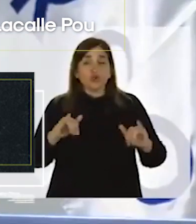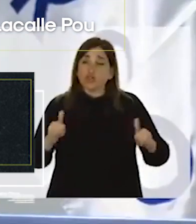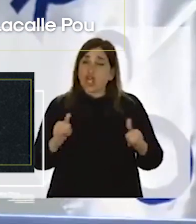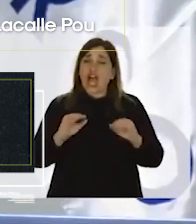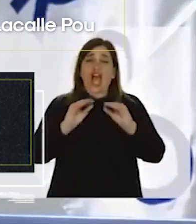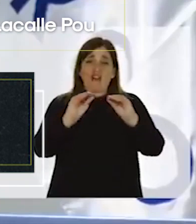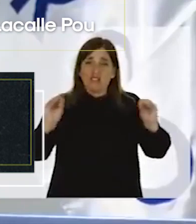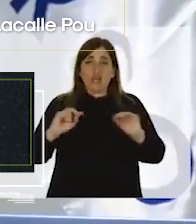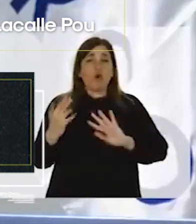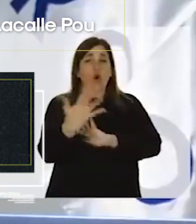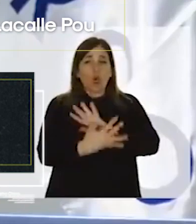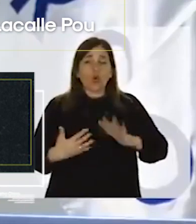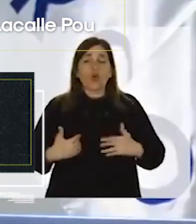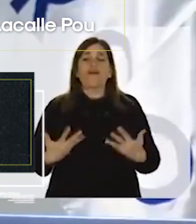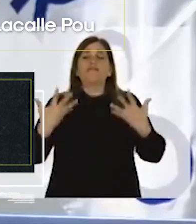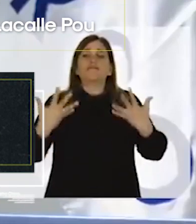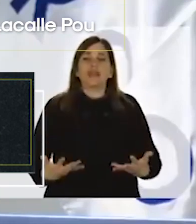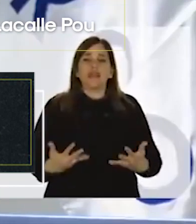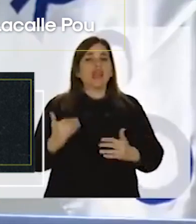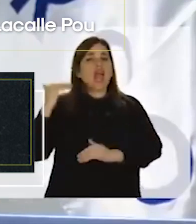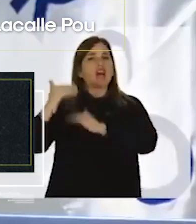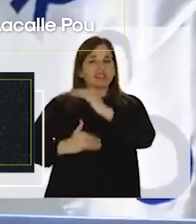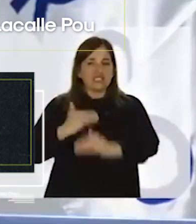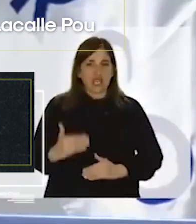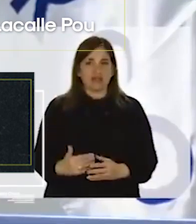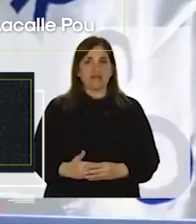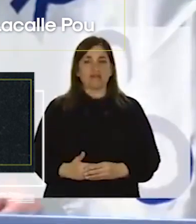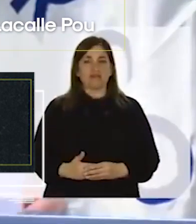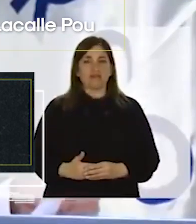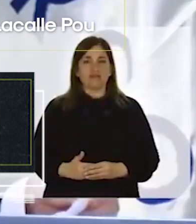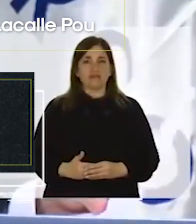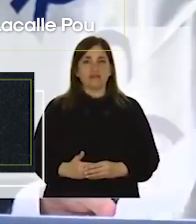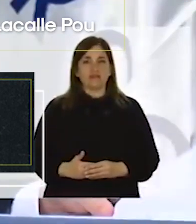comunicado que el Uruguay pretende avanzar